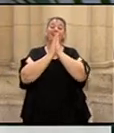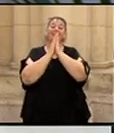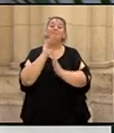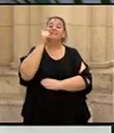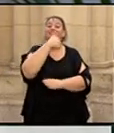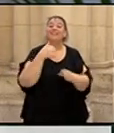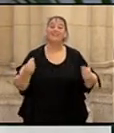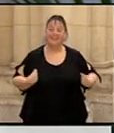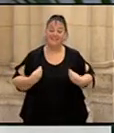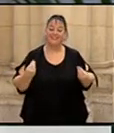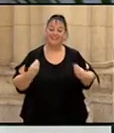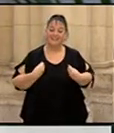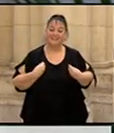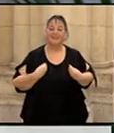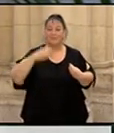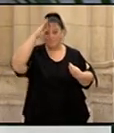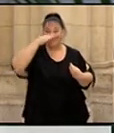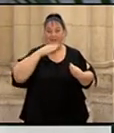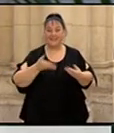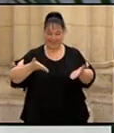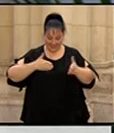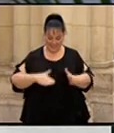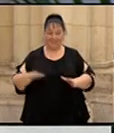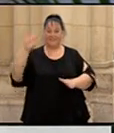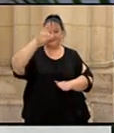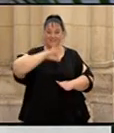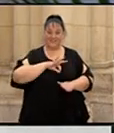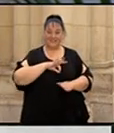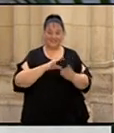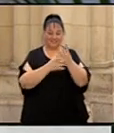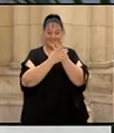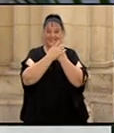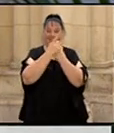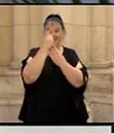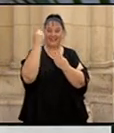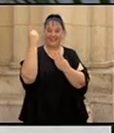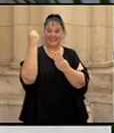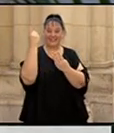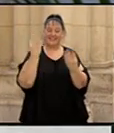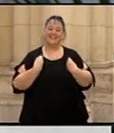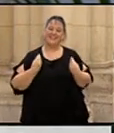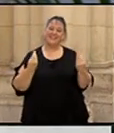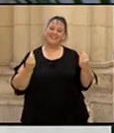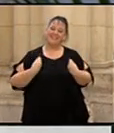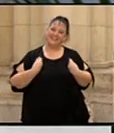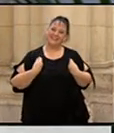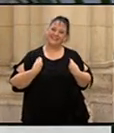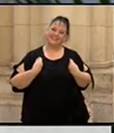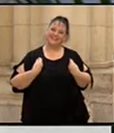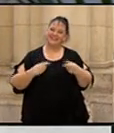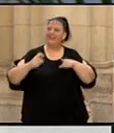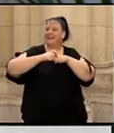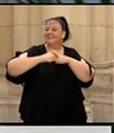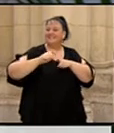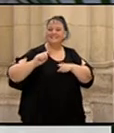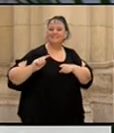vida. Padre, Hijo y Espíritu son vivientes. La característica fundamental es que